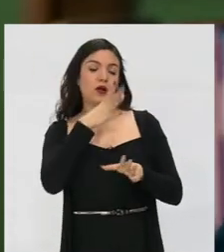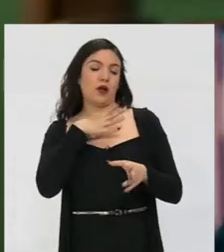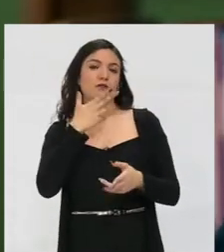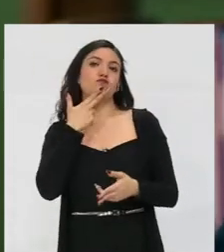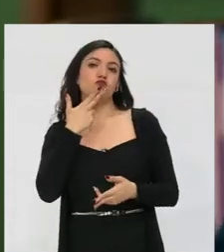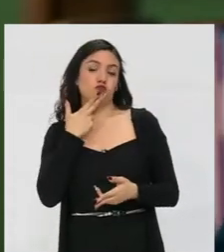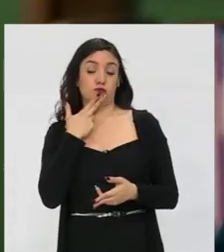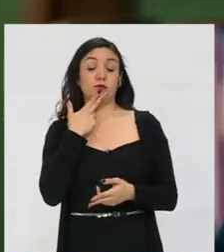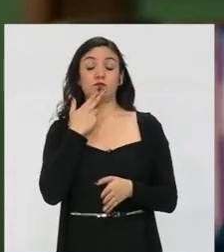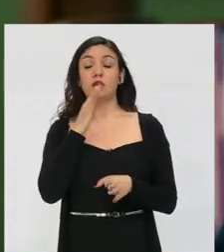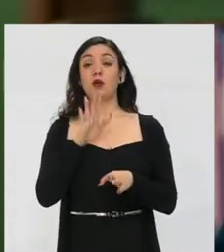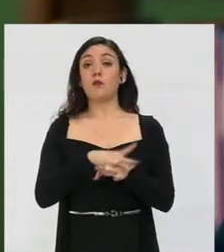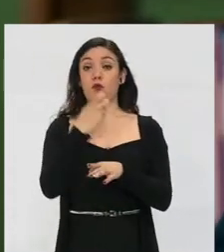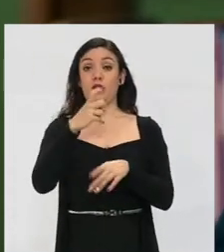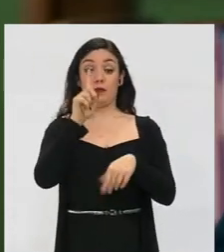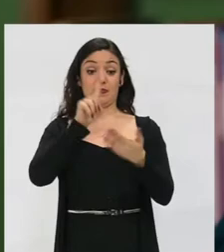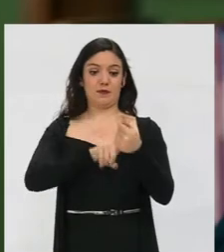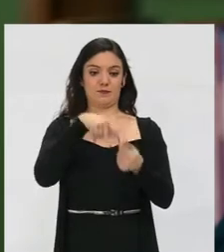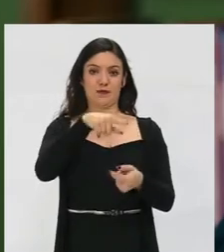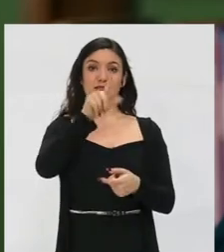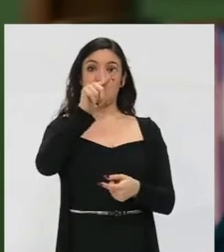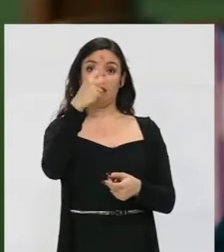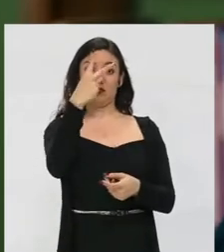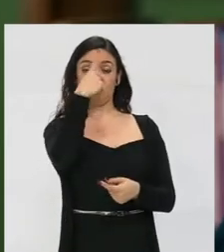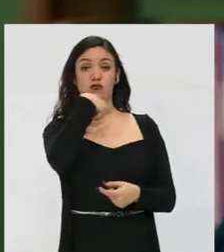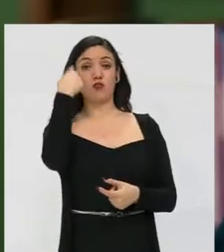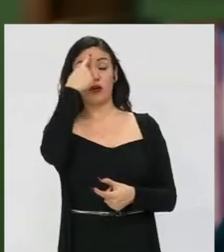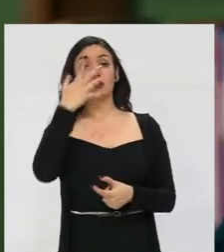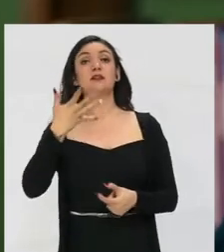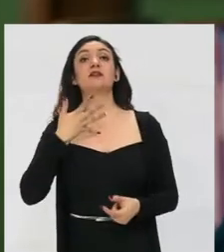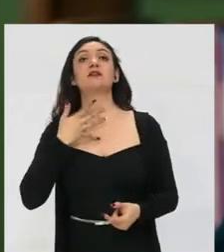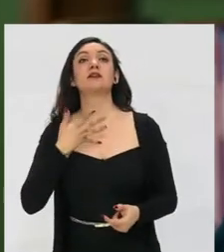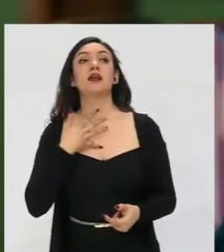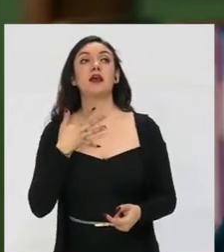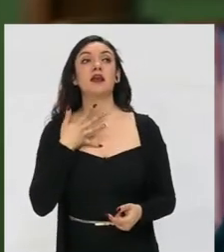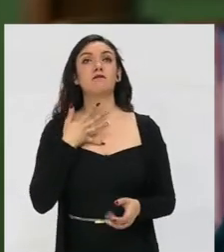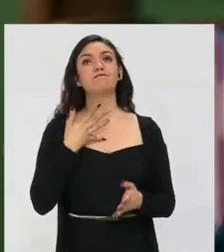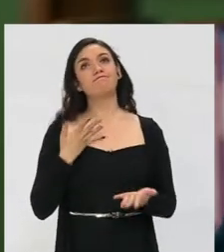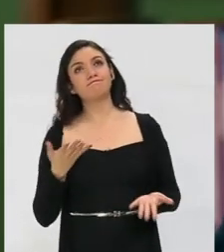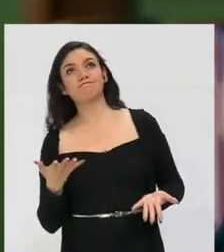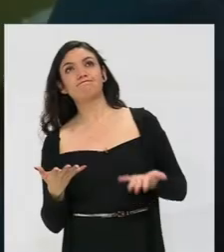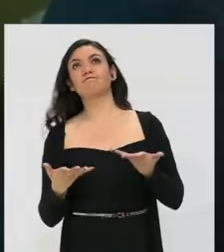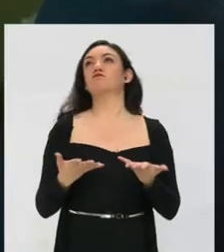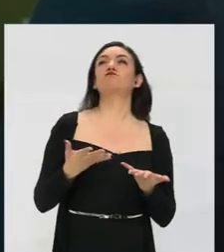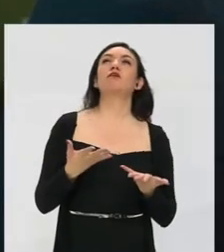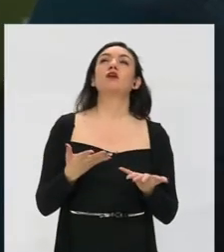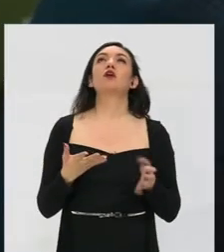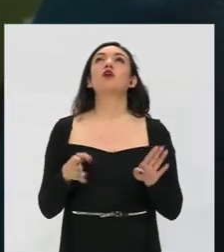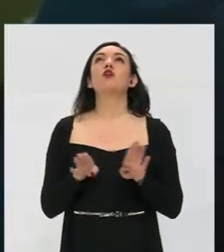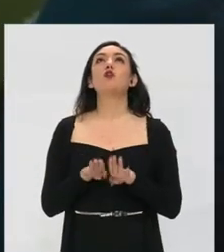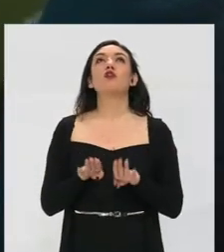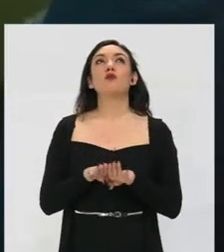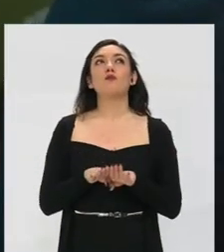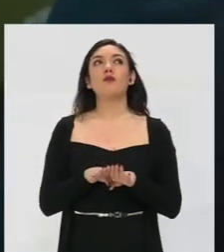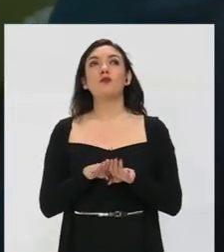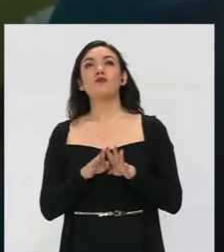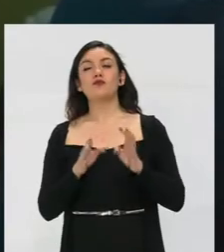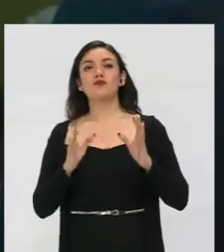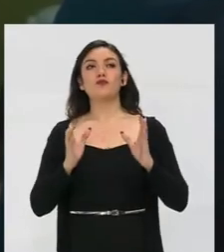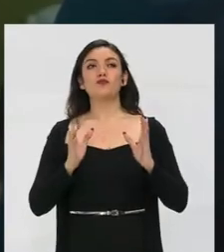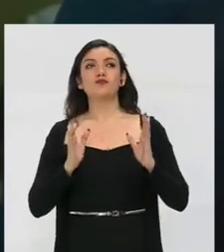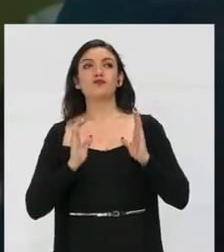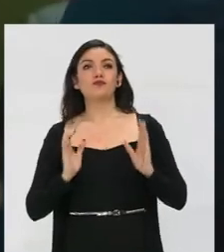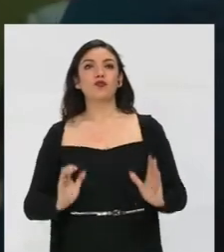de la sustancia que están consumiendo, porque dentro de las primeras 72 horas puede haber un estado